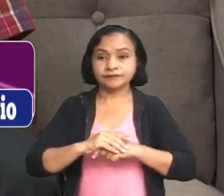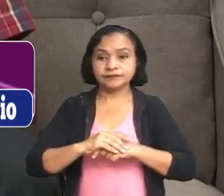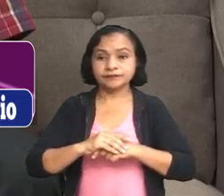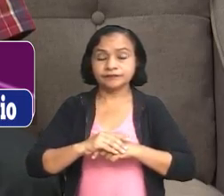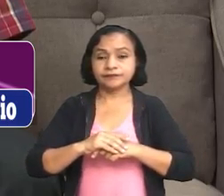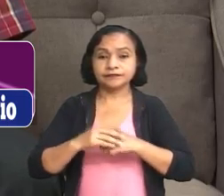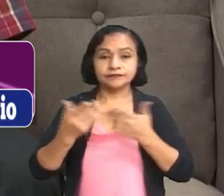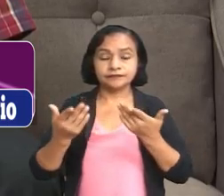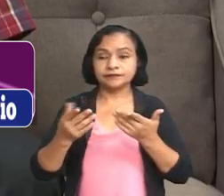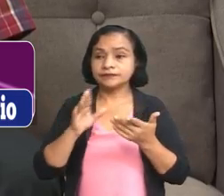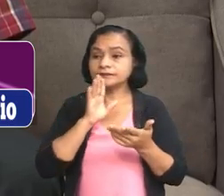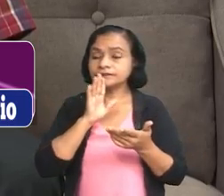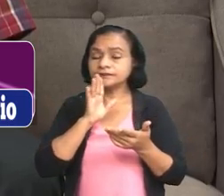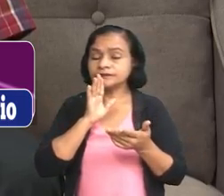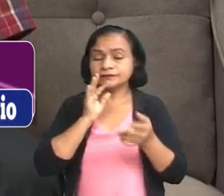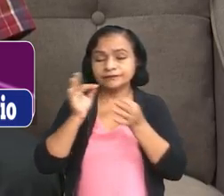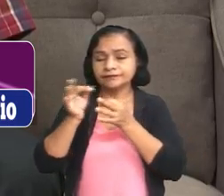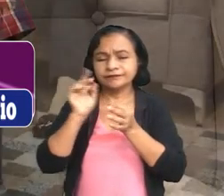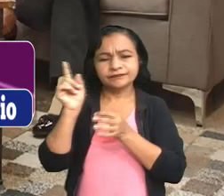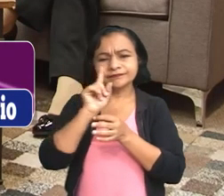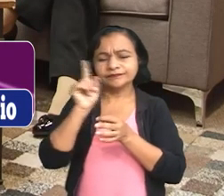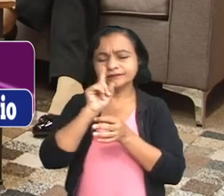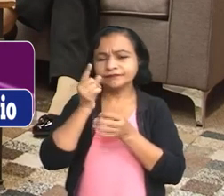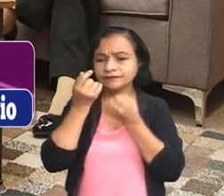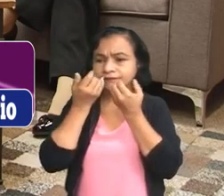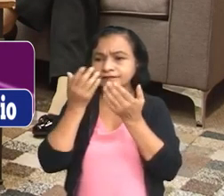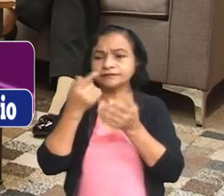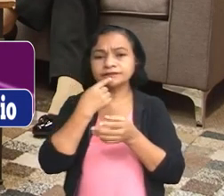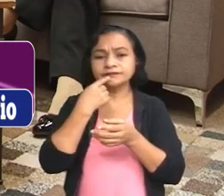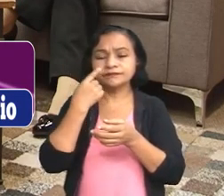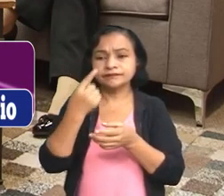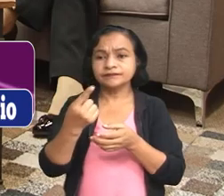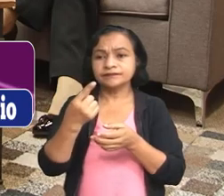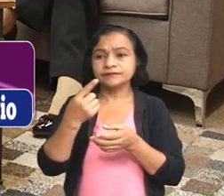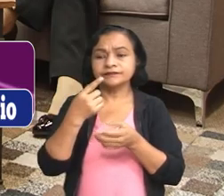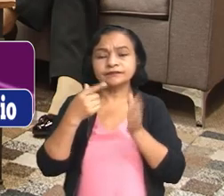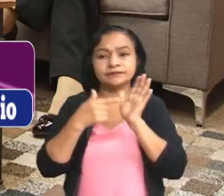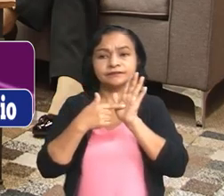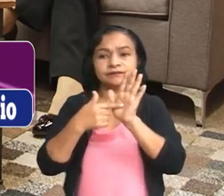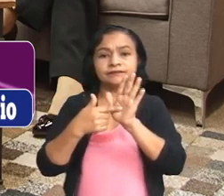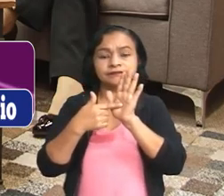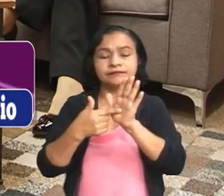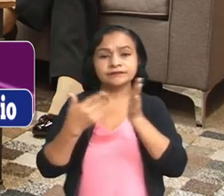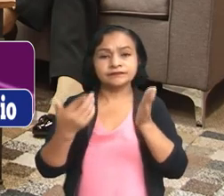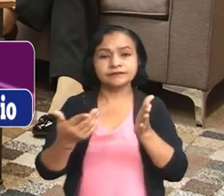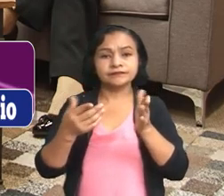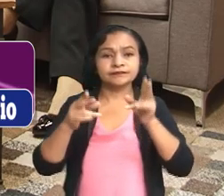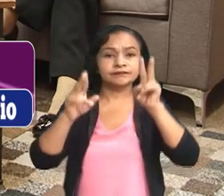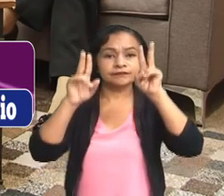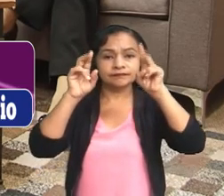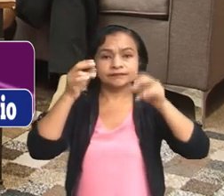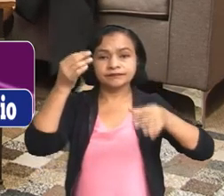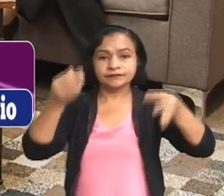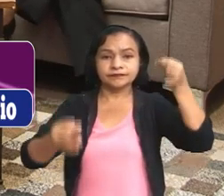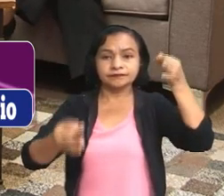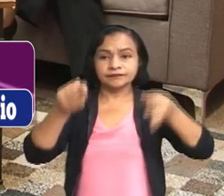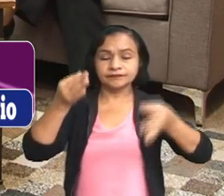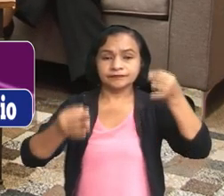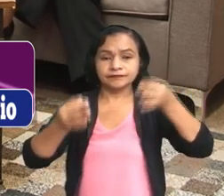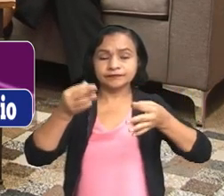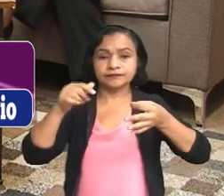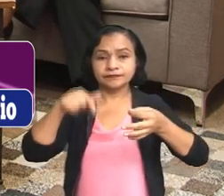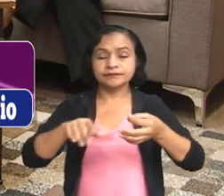No voy a referirme tanto a esto, pero sí voy a decir que, por ejemplo, ese marco jurídico en el que